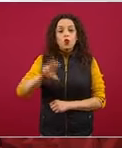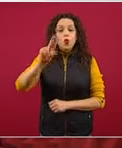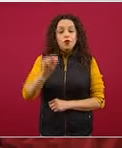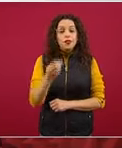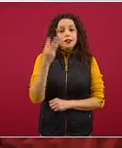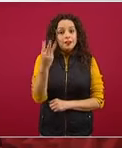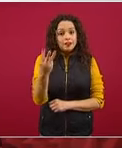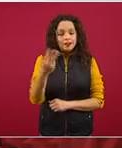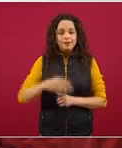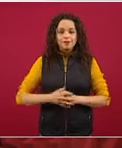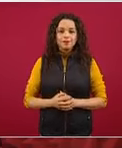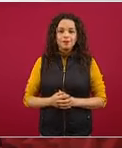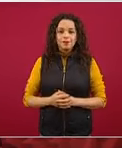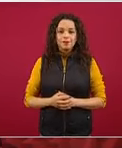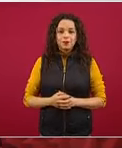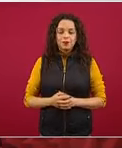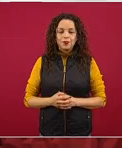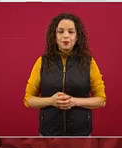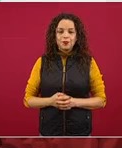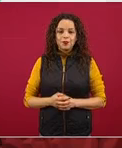283. La siguiente, por favor.